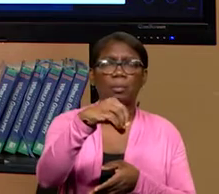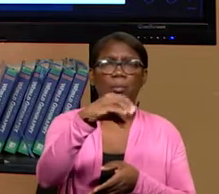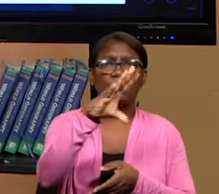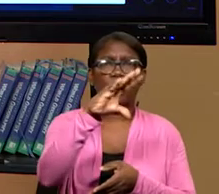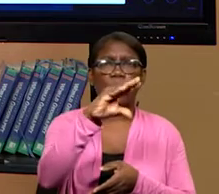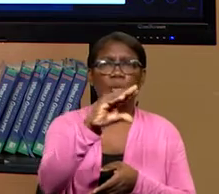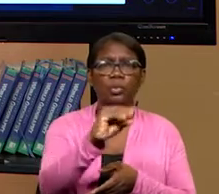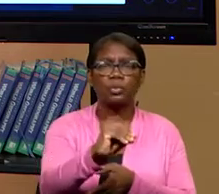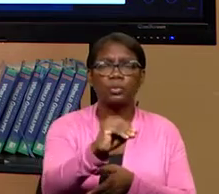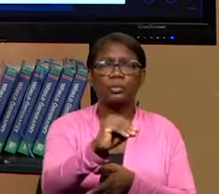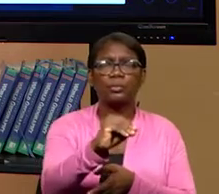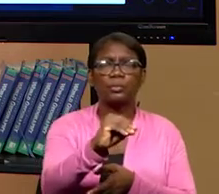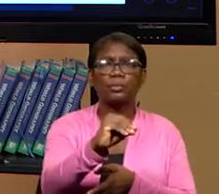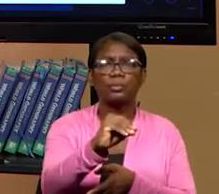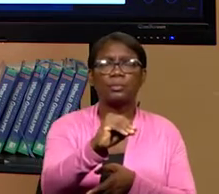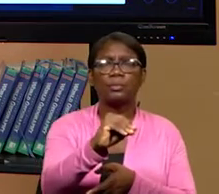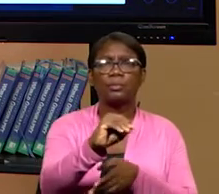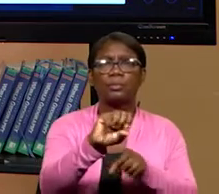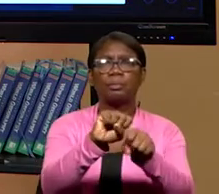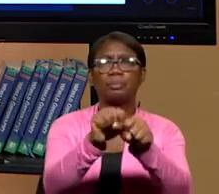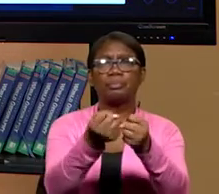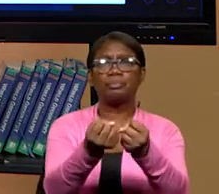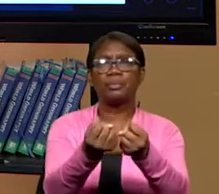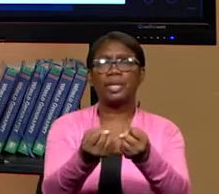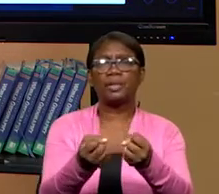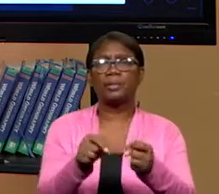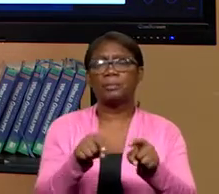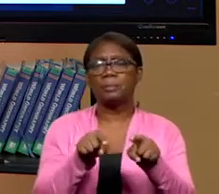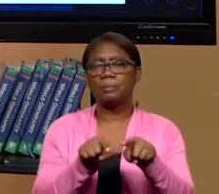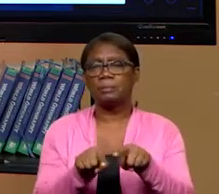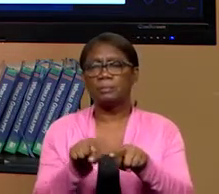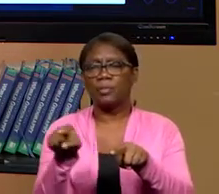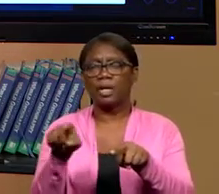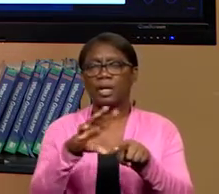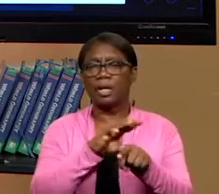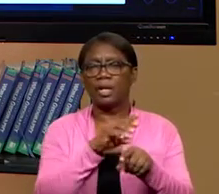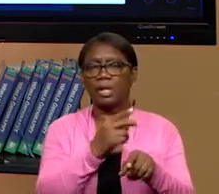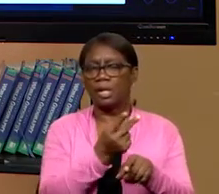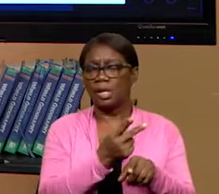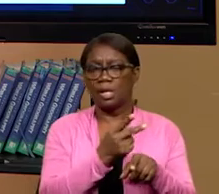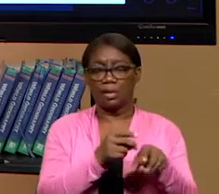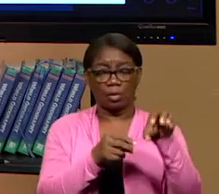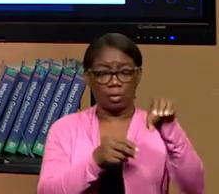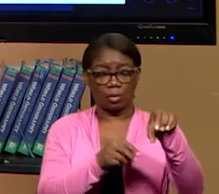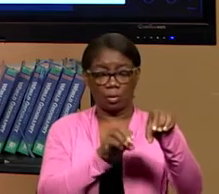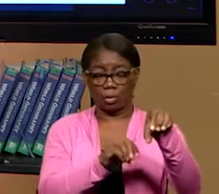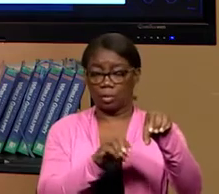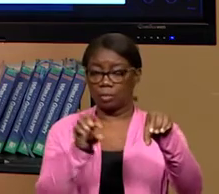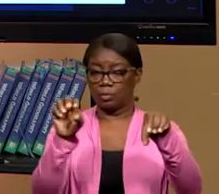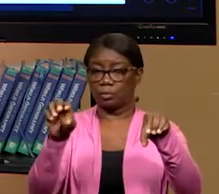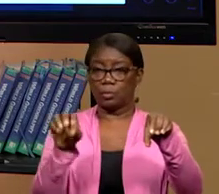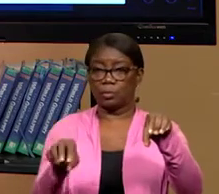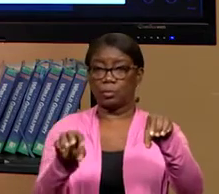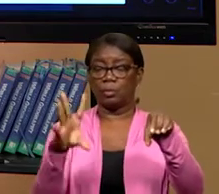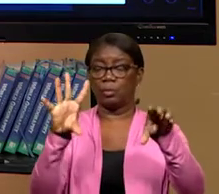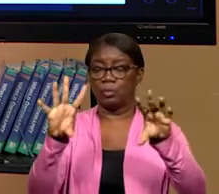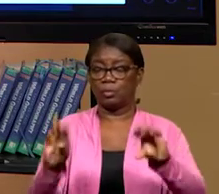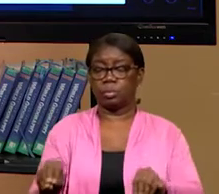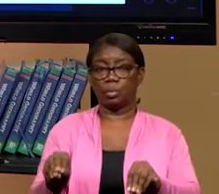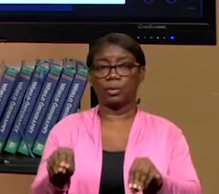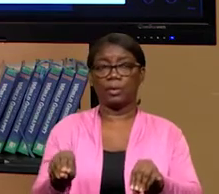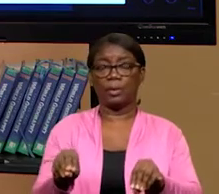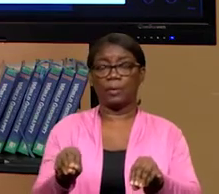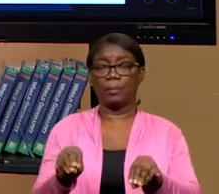dentro de un circuito y se activa el sistema de protección y automáticamente apaga las 4. Eso es para evitar que los daños sean